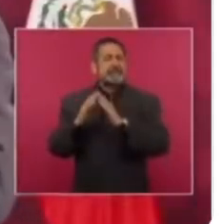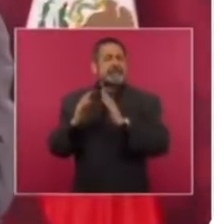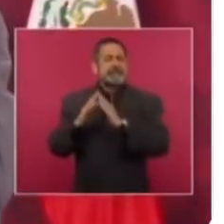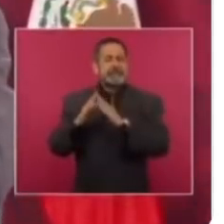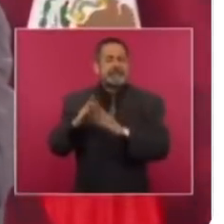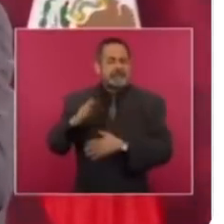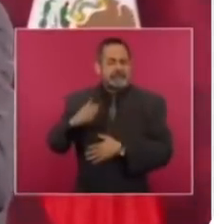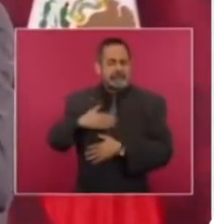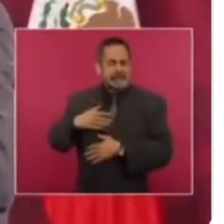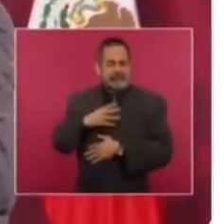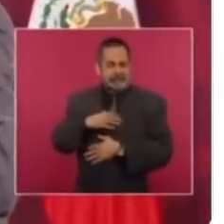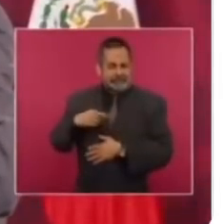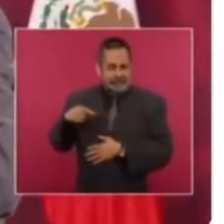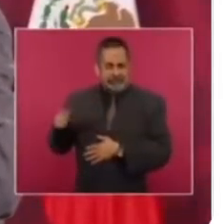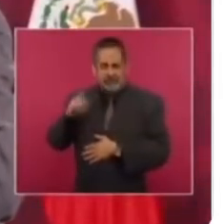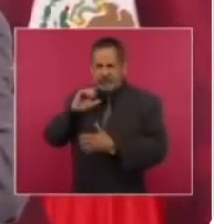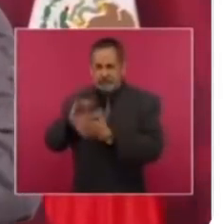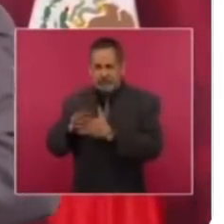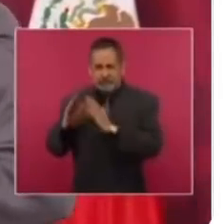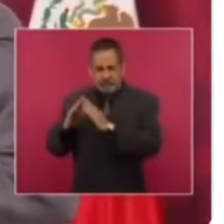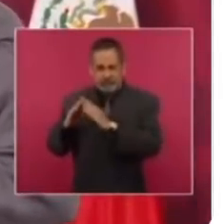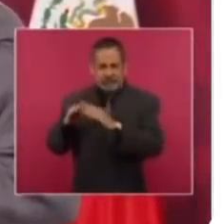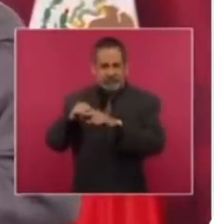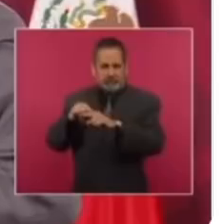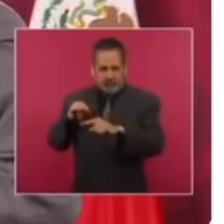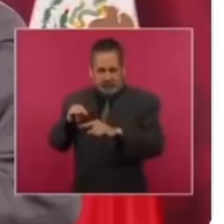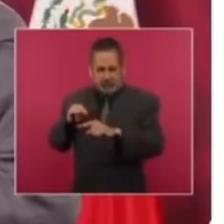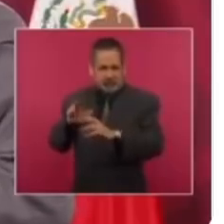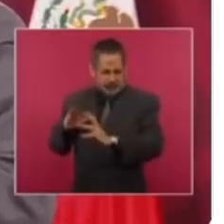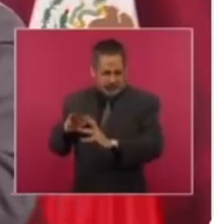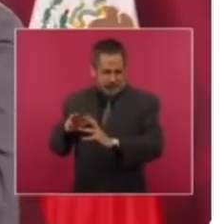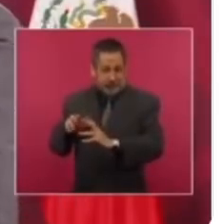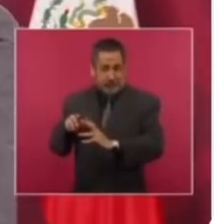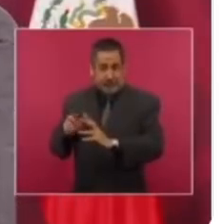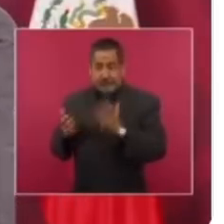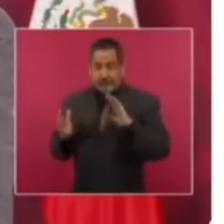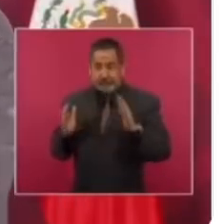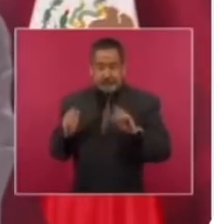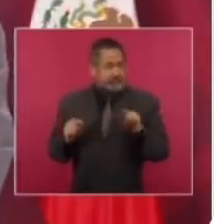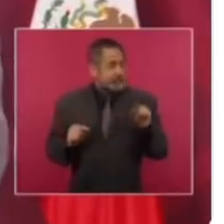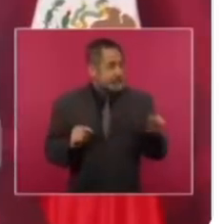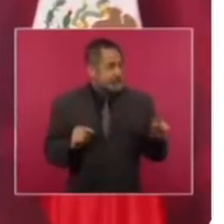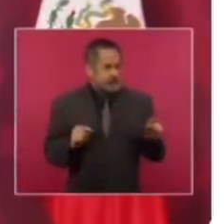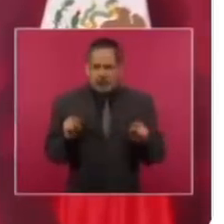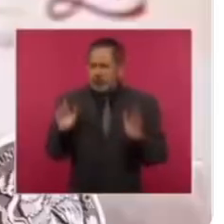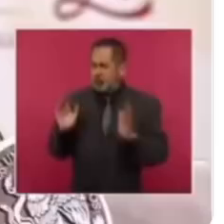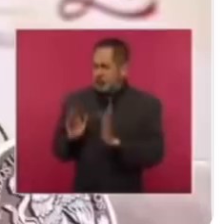josé ramón es su esposa y la alberca pues parece una bañera